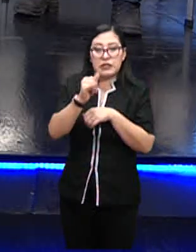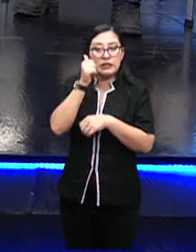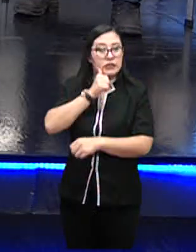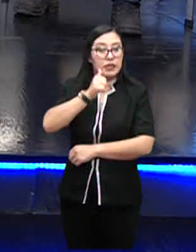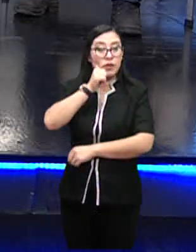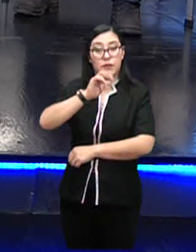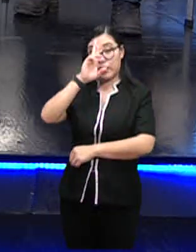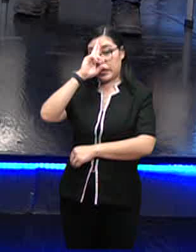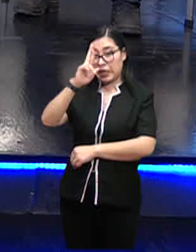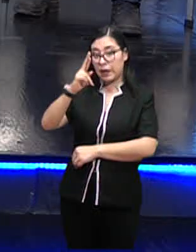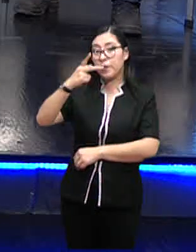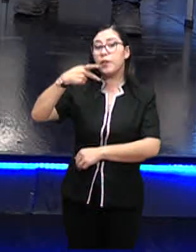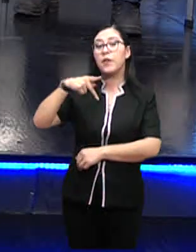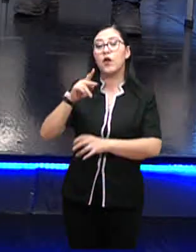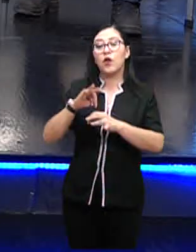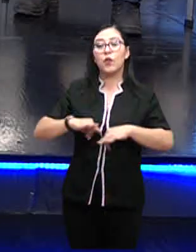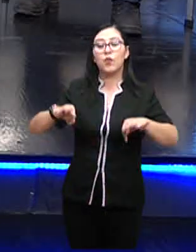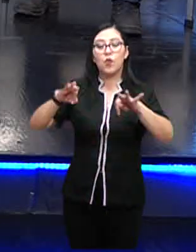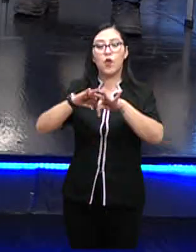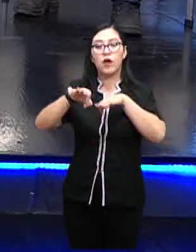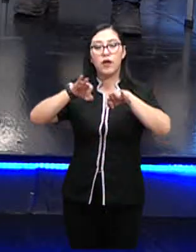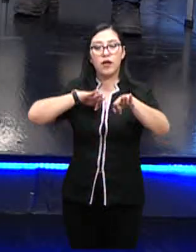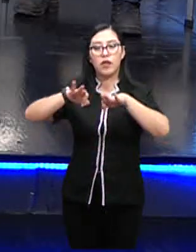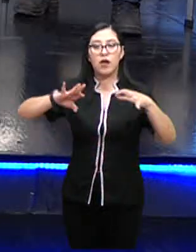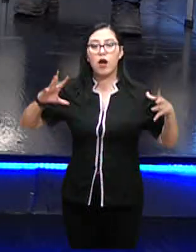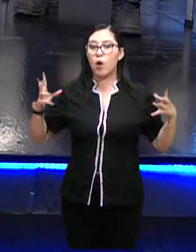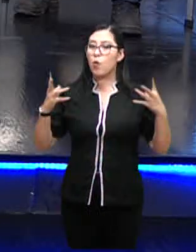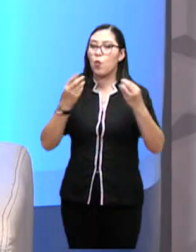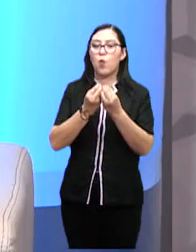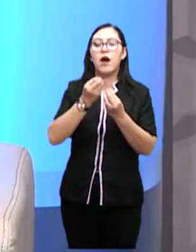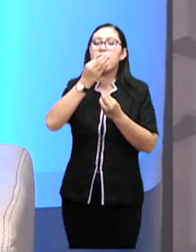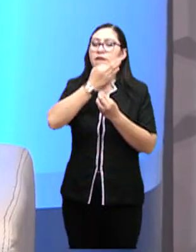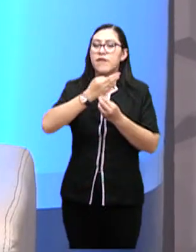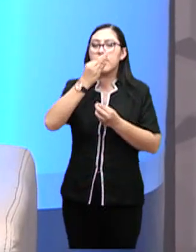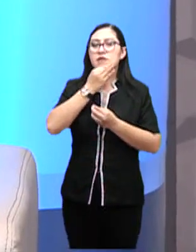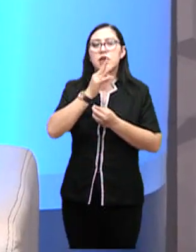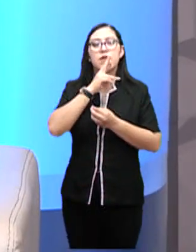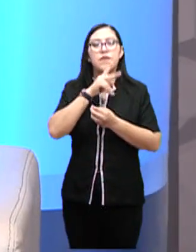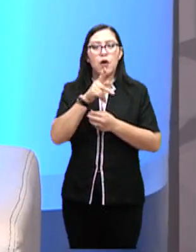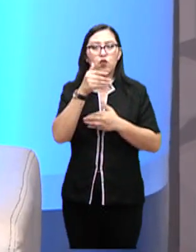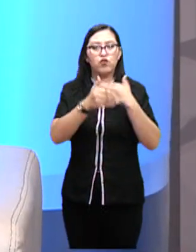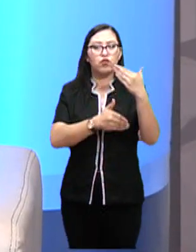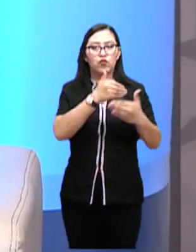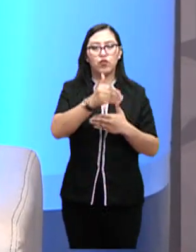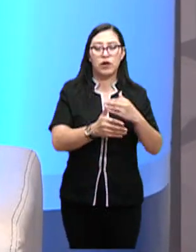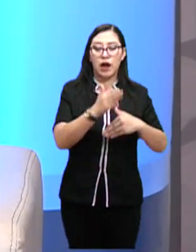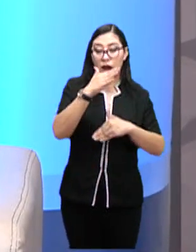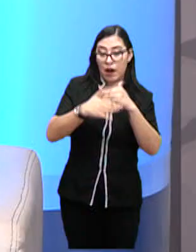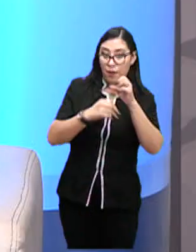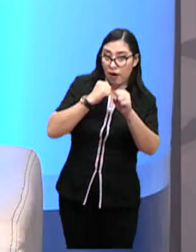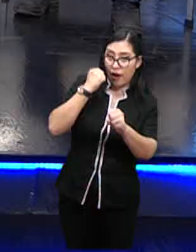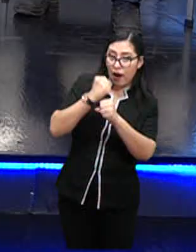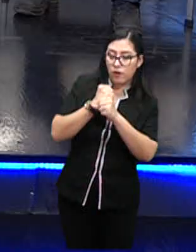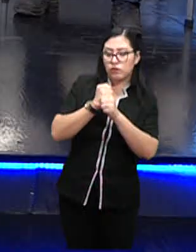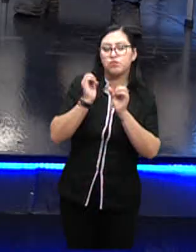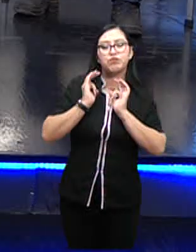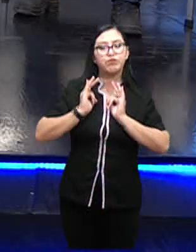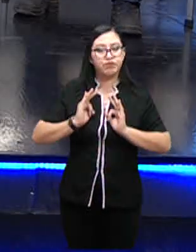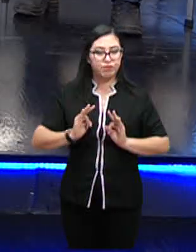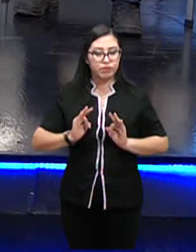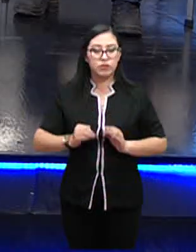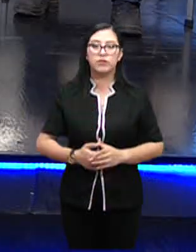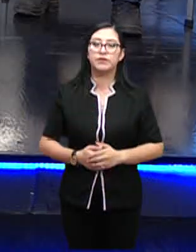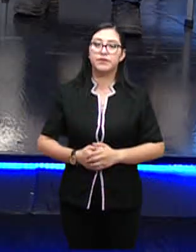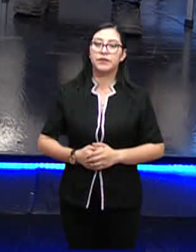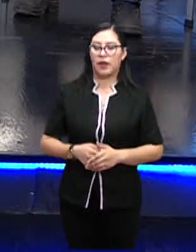hacemos todos un trabajo conjunto, creo que podemos pasar nuestras fiestas navideñas y de fin de año con más tranquilidad. Ay, es que no se diga, por ejemplo, ahorita